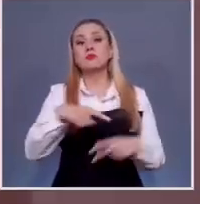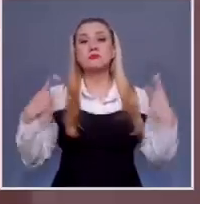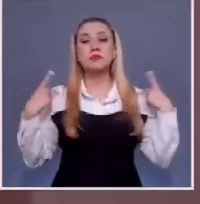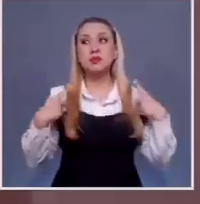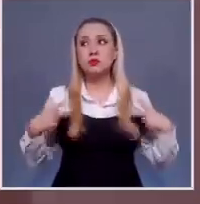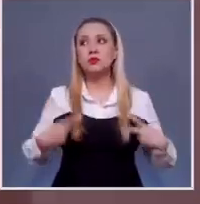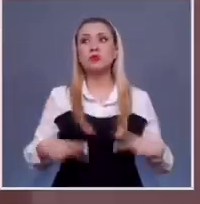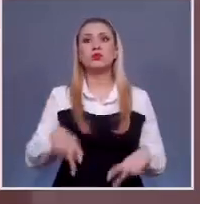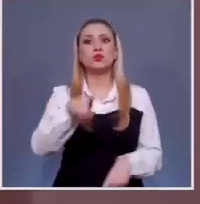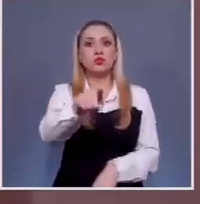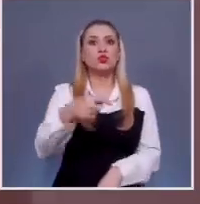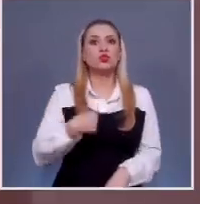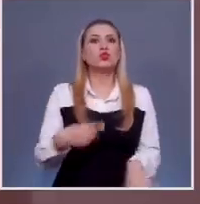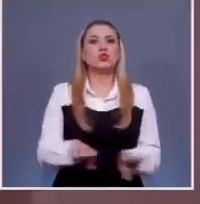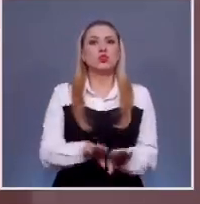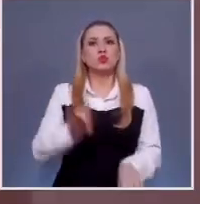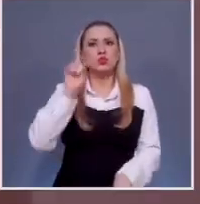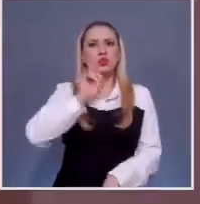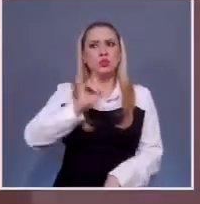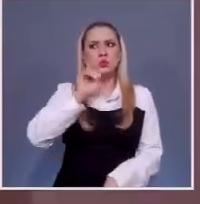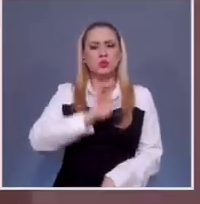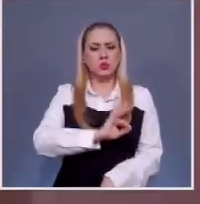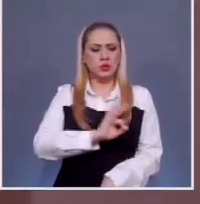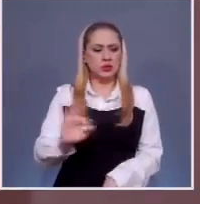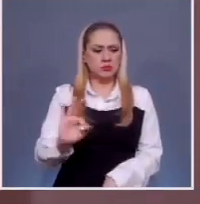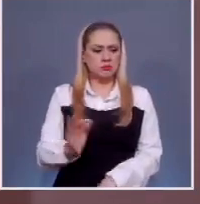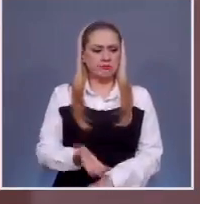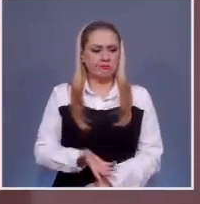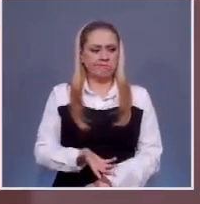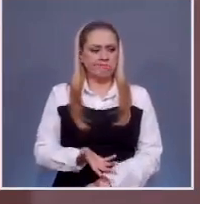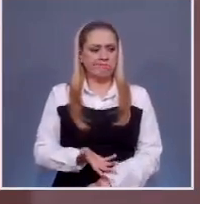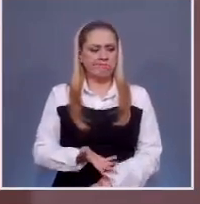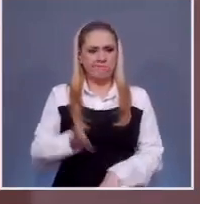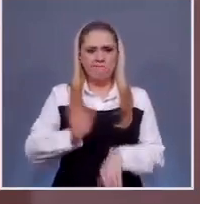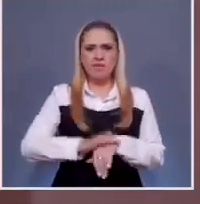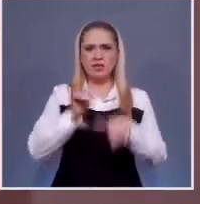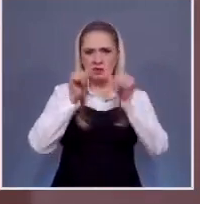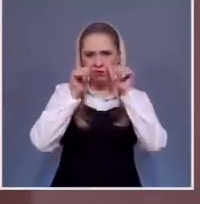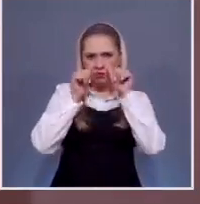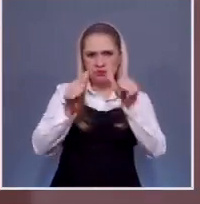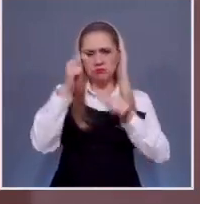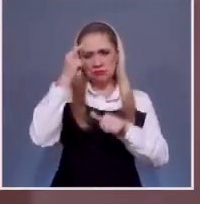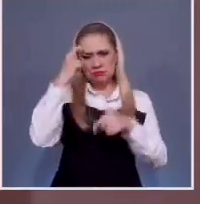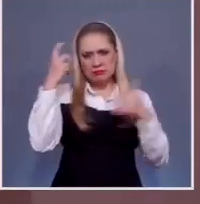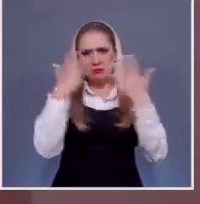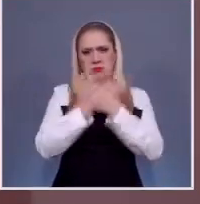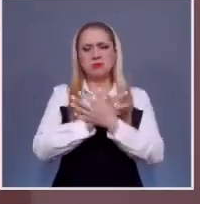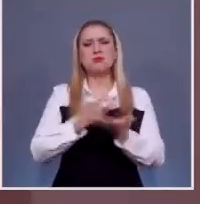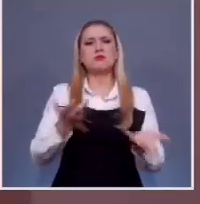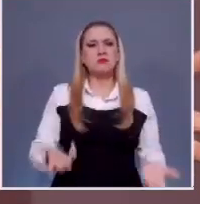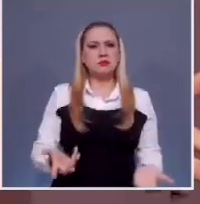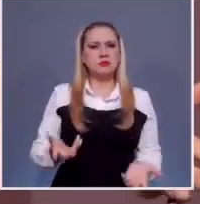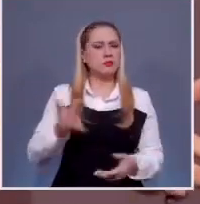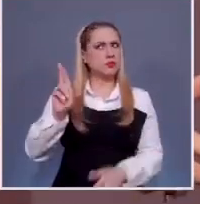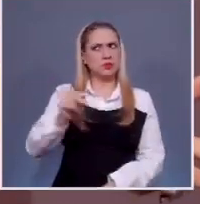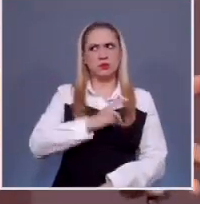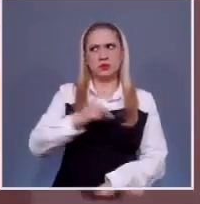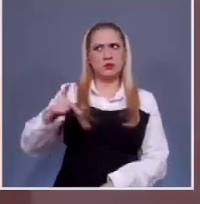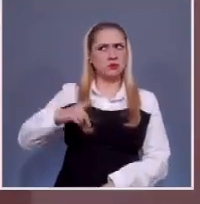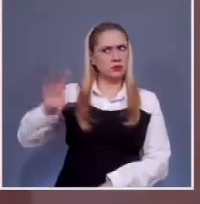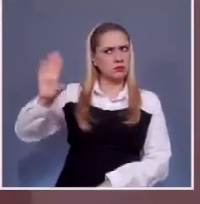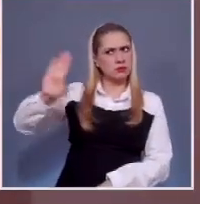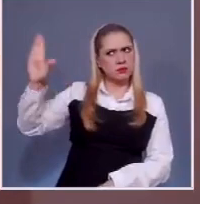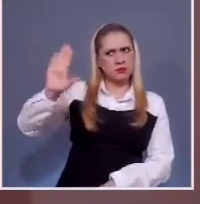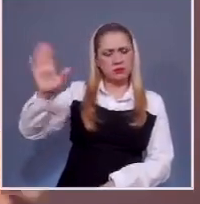mujeres estuviéramos más pues atentas, más conscientes de estos derechos y no permitir que eso ocurra? Y quizás ayudar a otras,